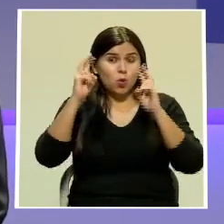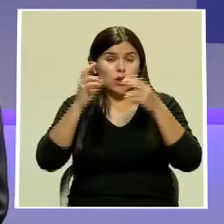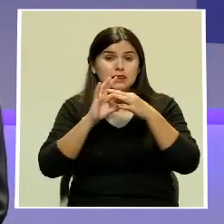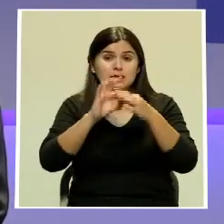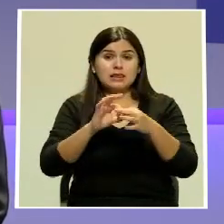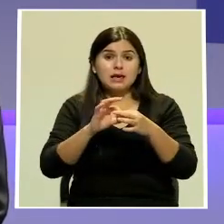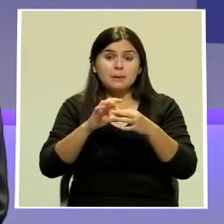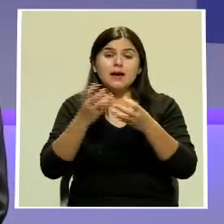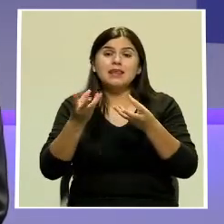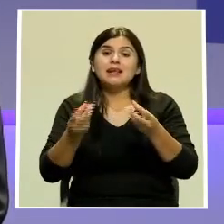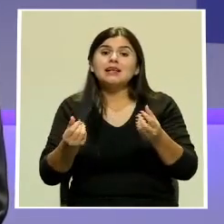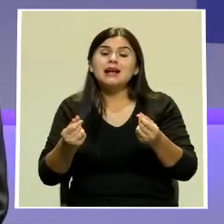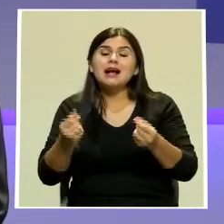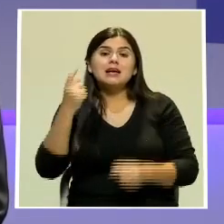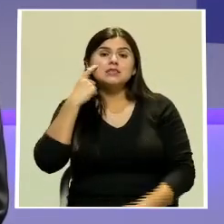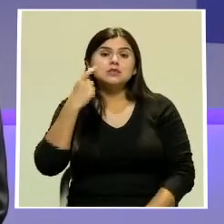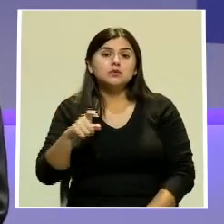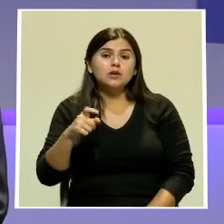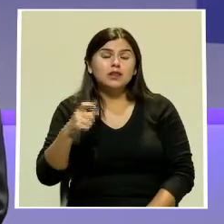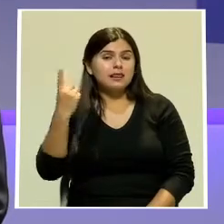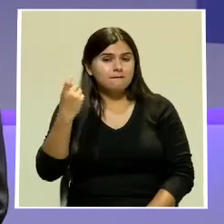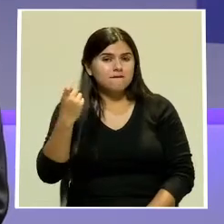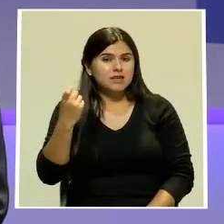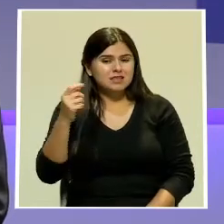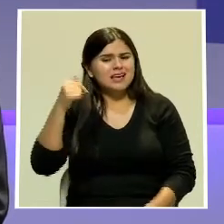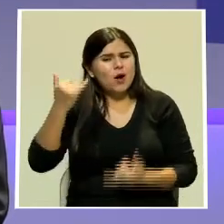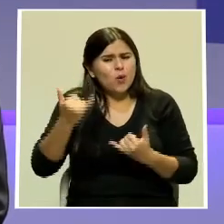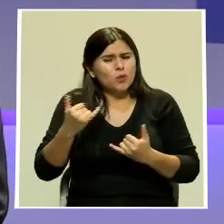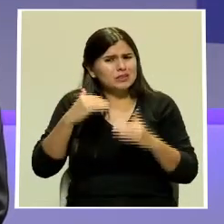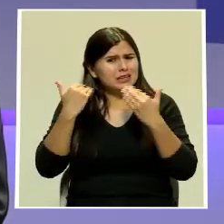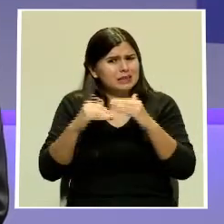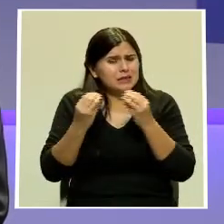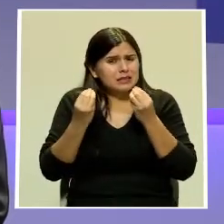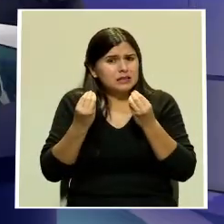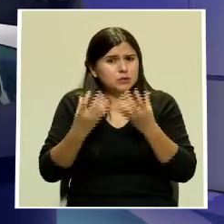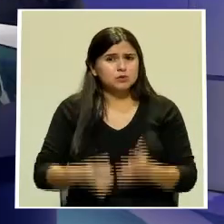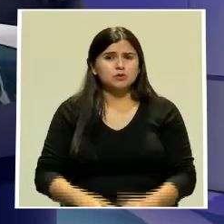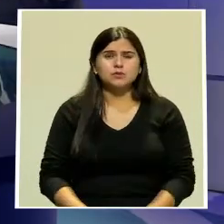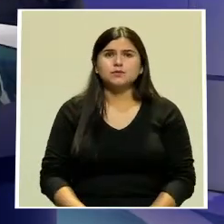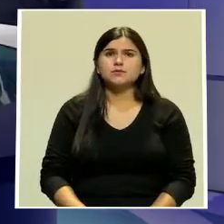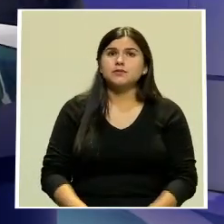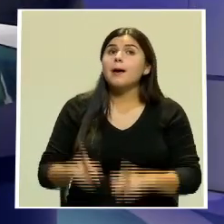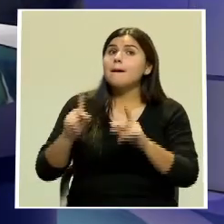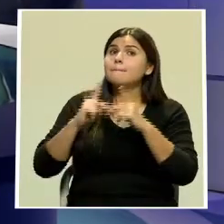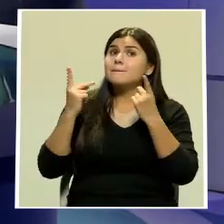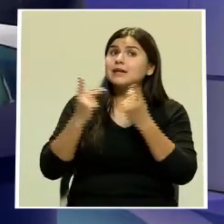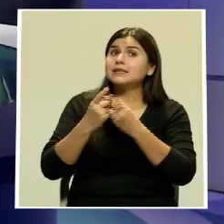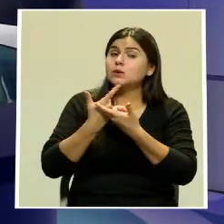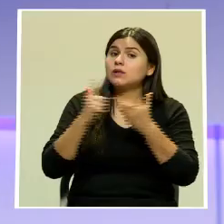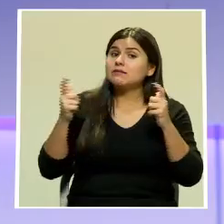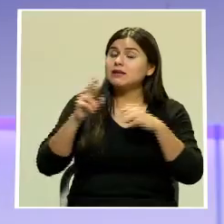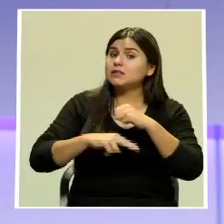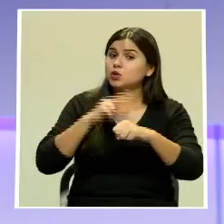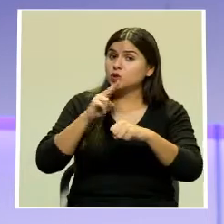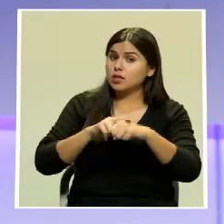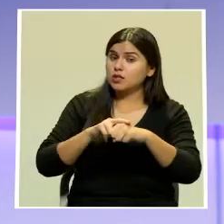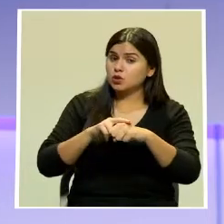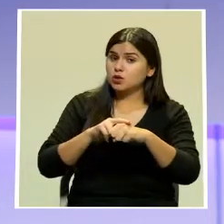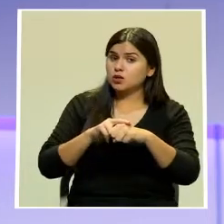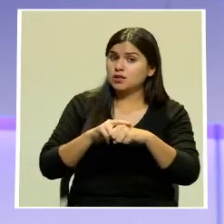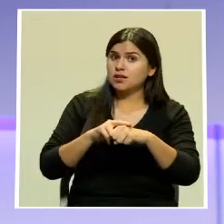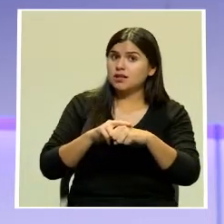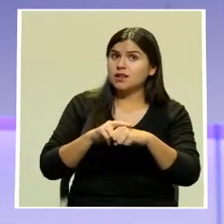duda significar esa disminución del déficit fiscal que nos limita mucho. El Partido de Liberación Nacional, en la bancada,